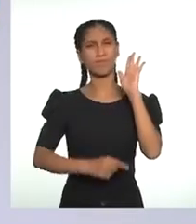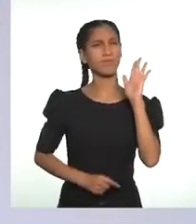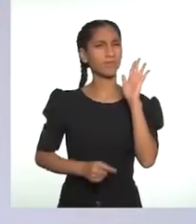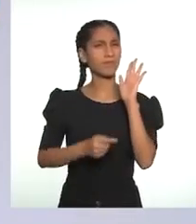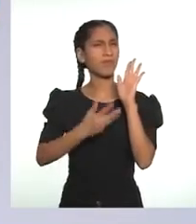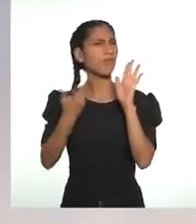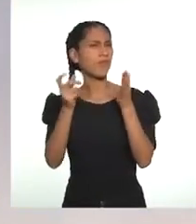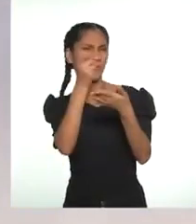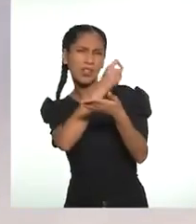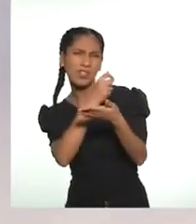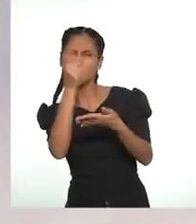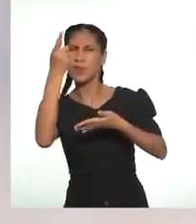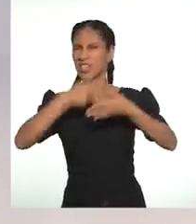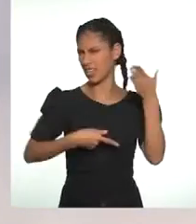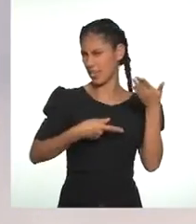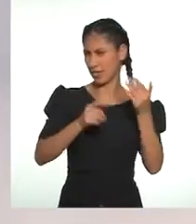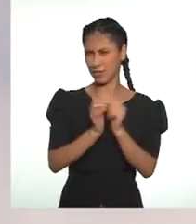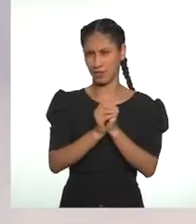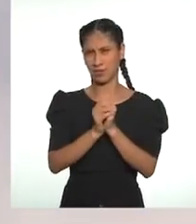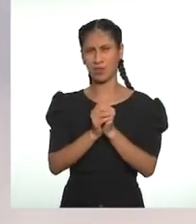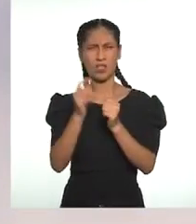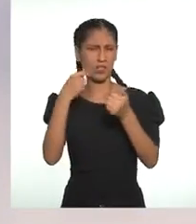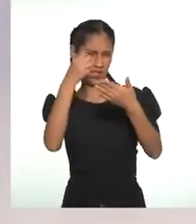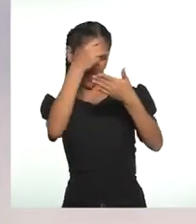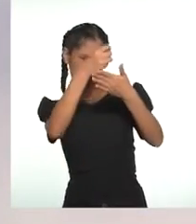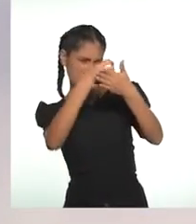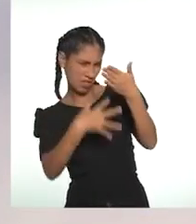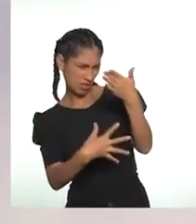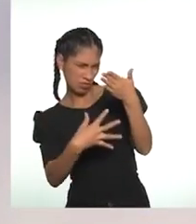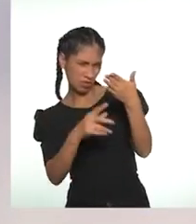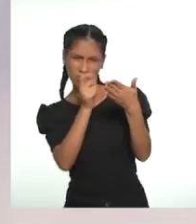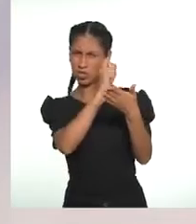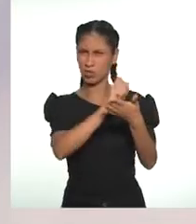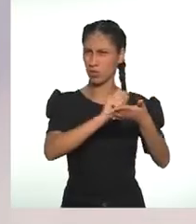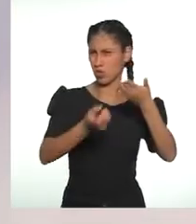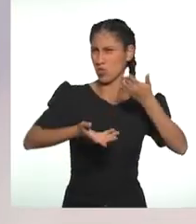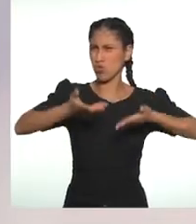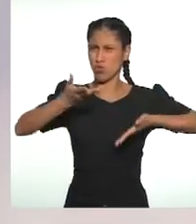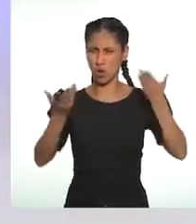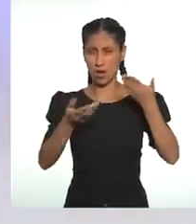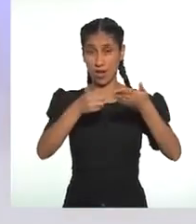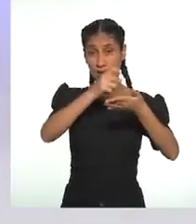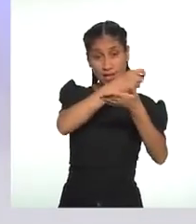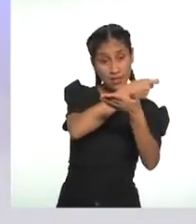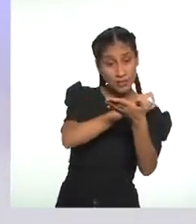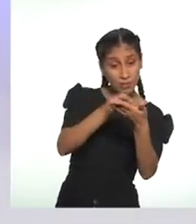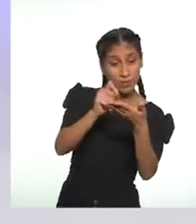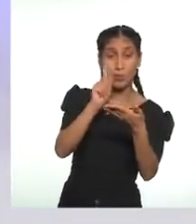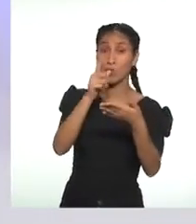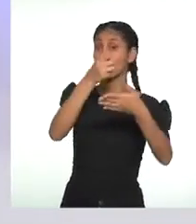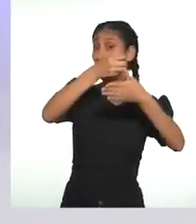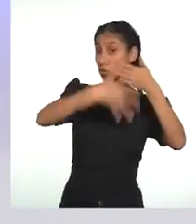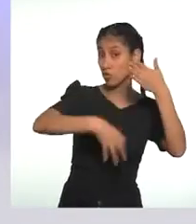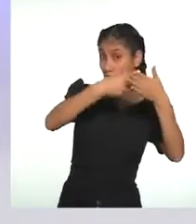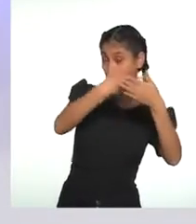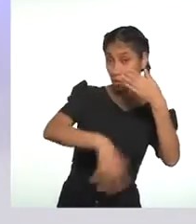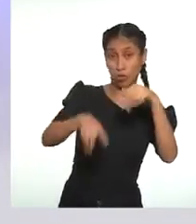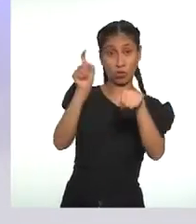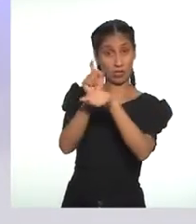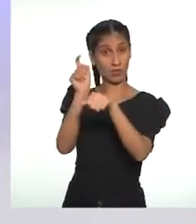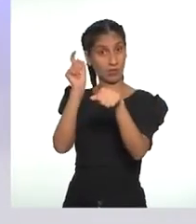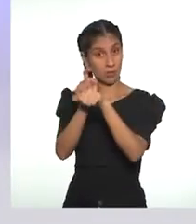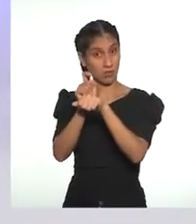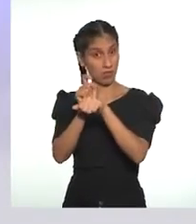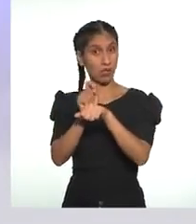nuestro blog. ¿Qué escribiré? Es decir, ¿qué tipo de texto escribiremos? Escribiremos un texto instructivo